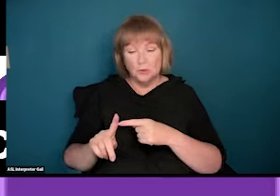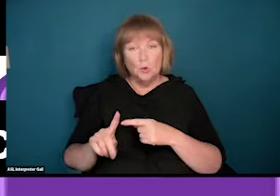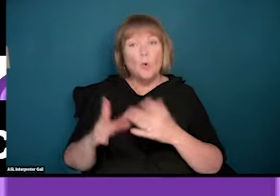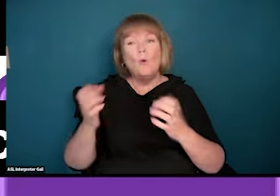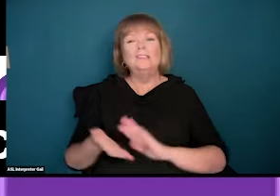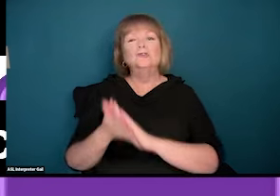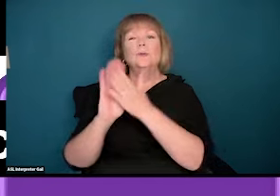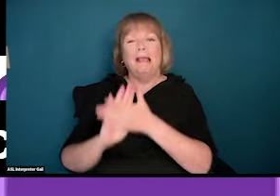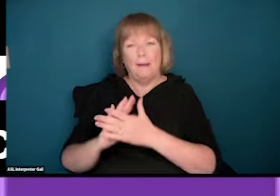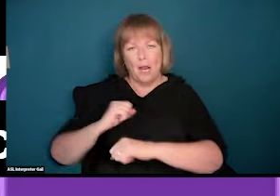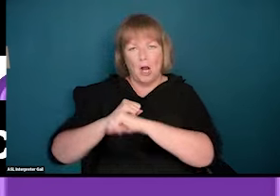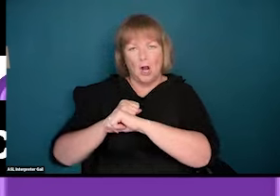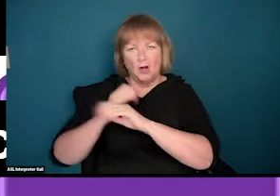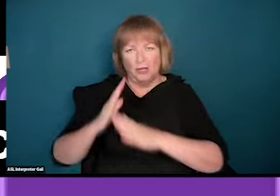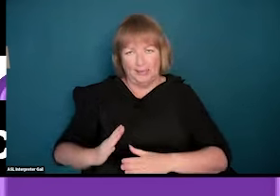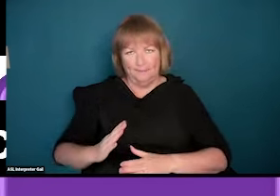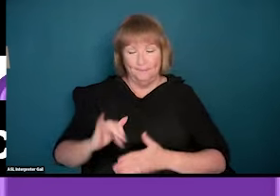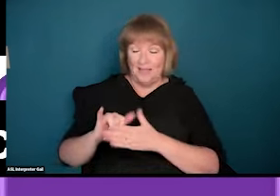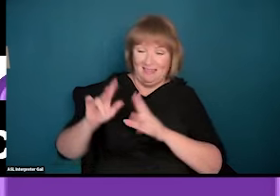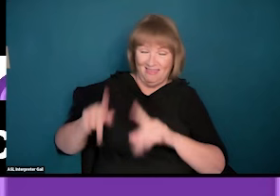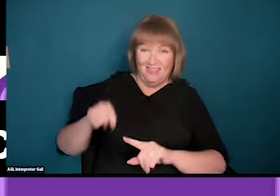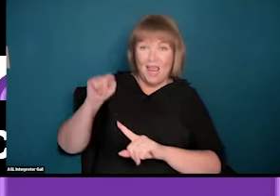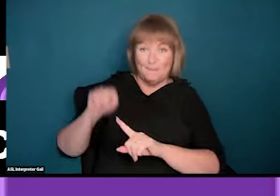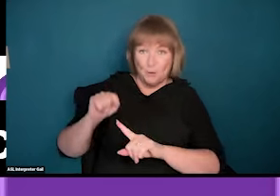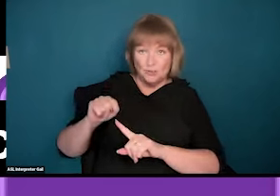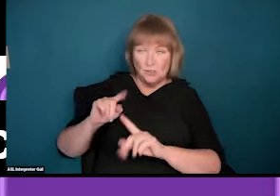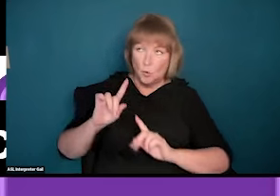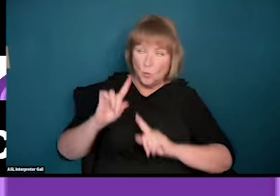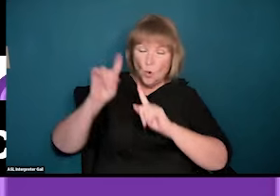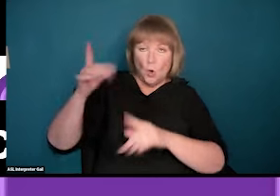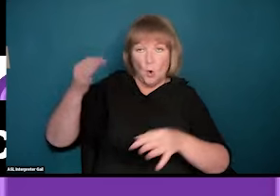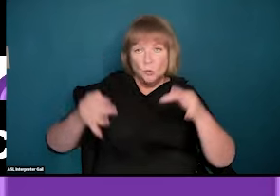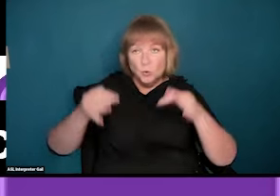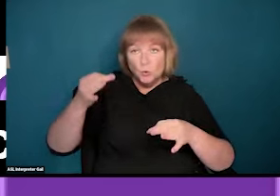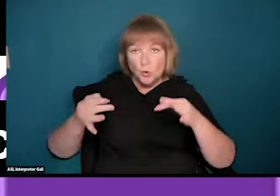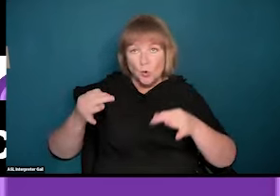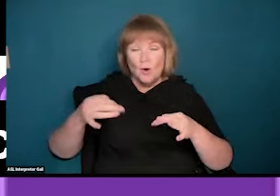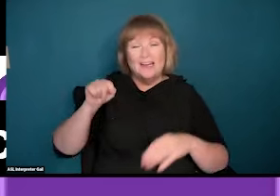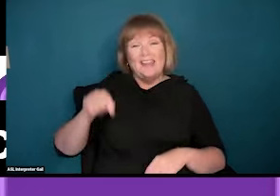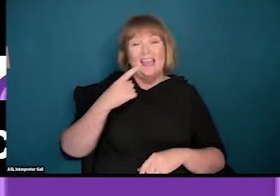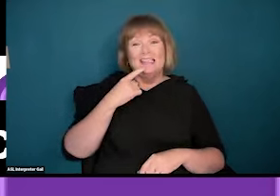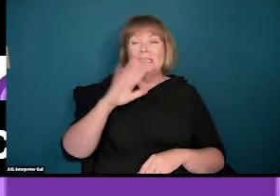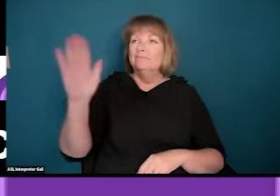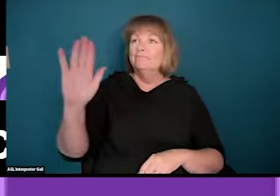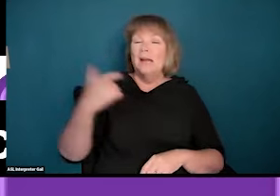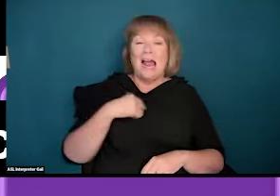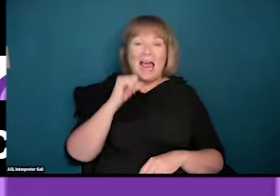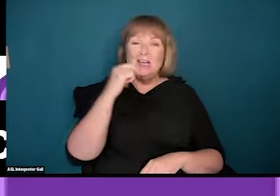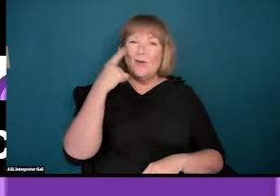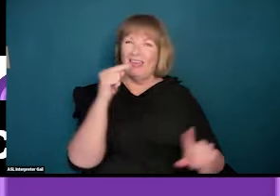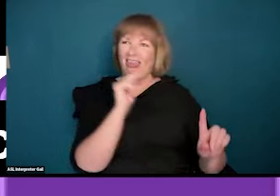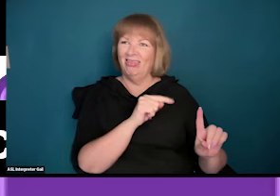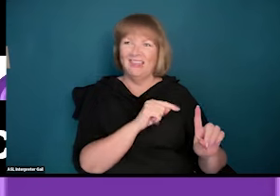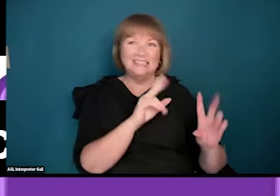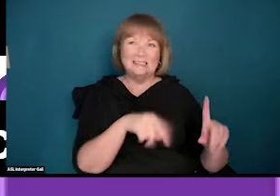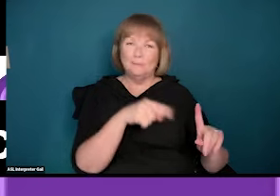usualmente, qué persona que está pidiendo la custodia. El que está pidiendo la custodia está